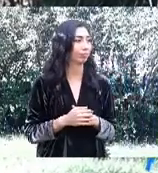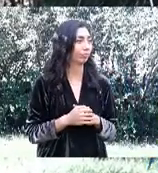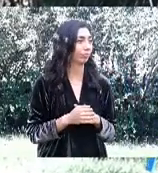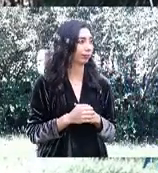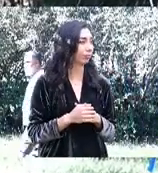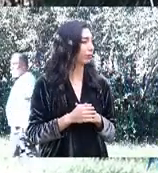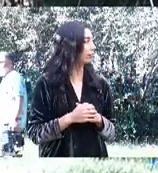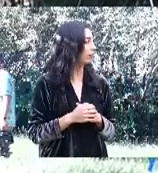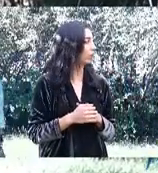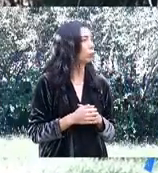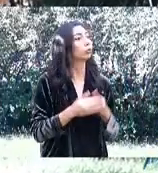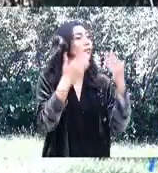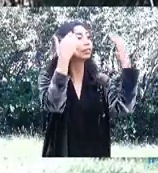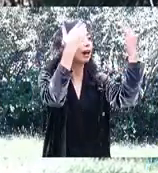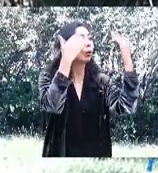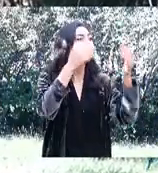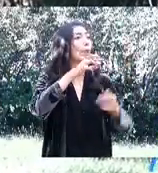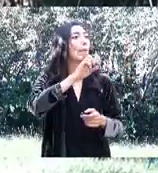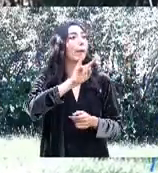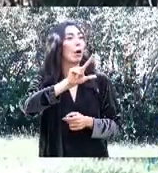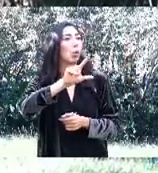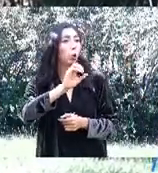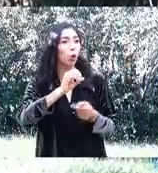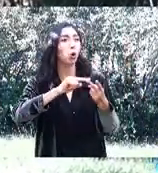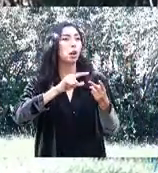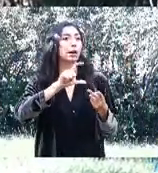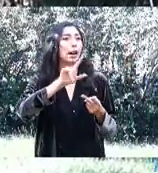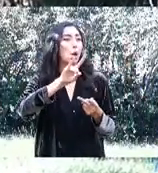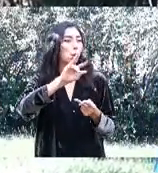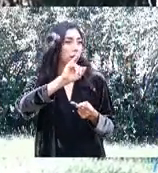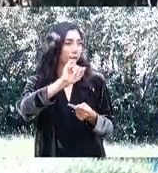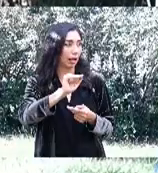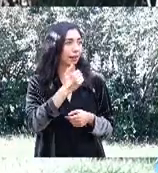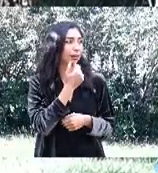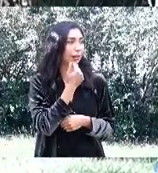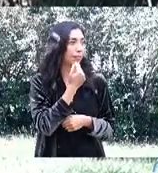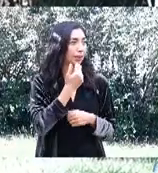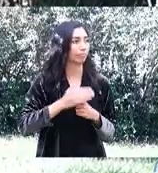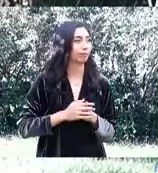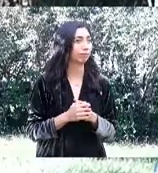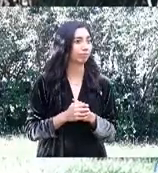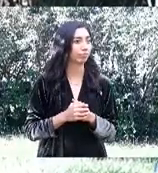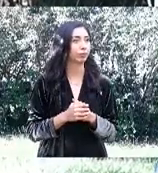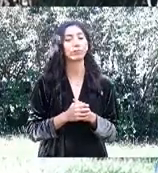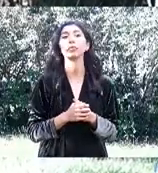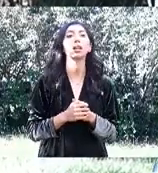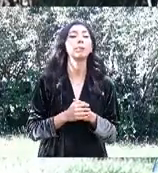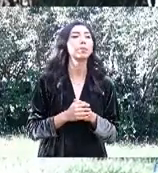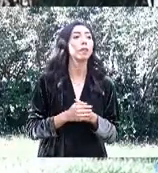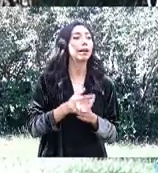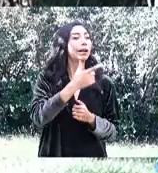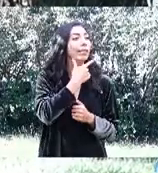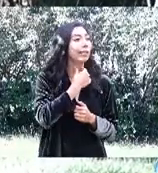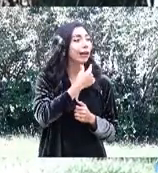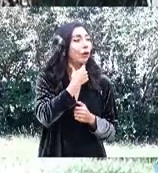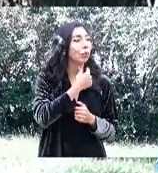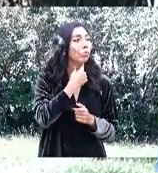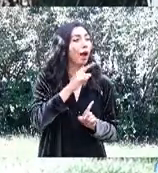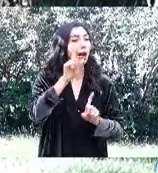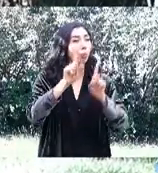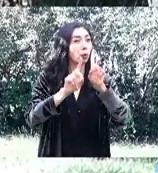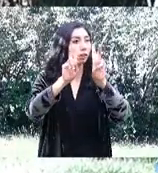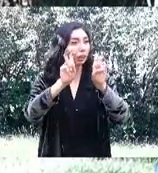saludo si es que están por ahí Paulo y Claudia Muchas gracias e quisiera reforzar algunas cosas del